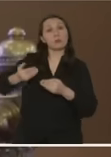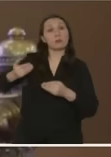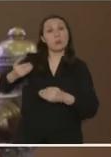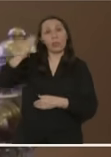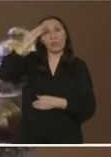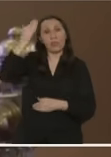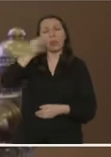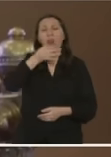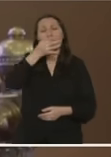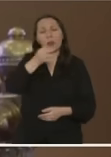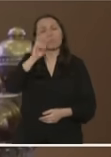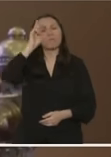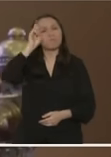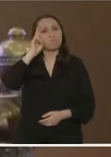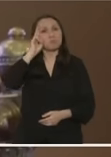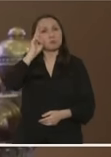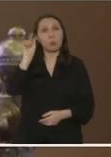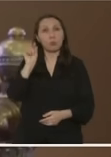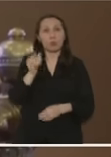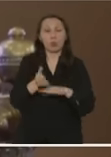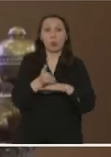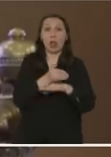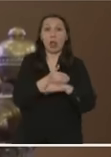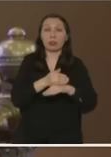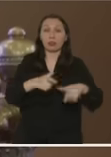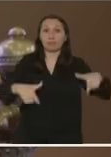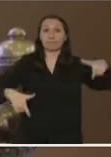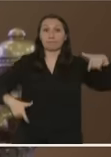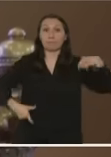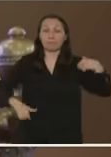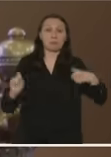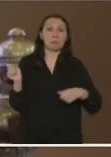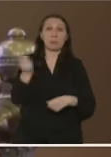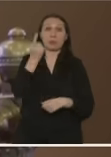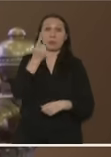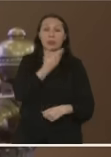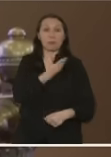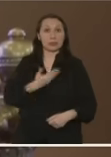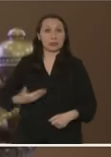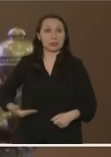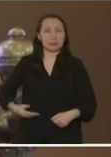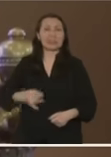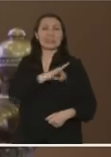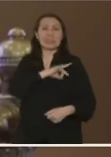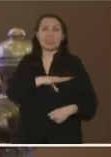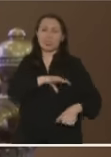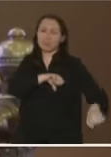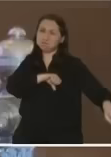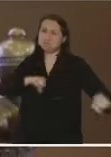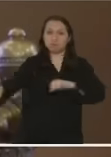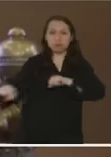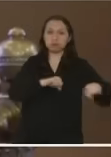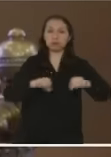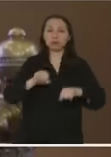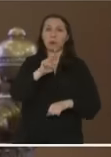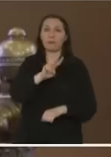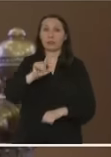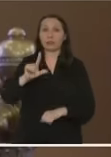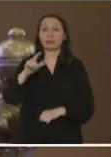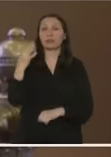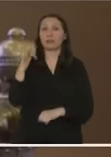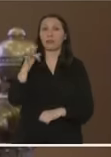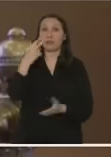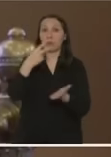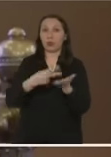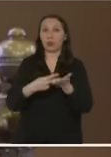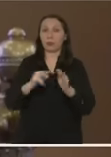últimos días. Poco antes de asumir su primer mandato, Chile se vio sacudido por el gran terremoto del 27 de